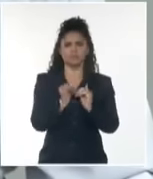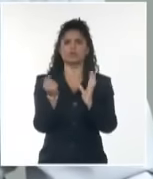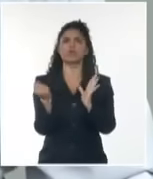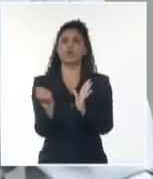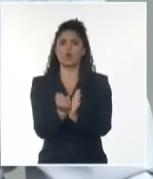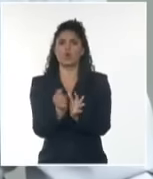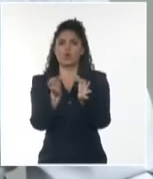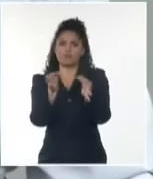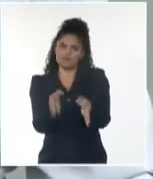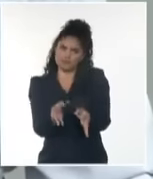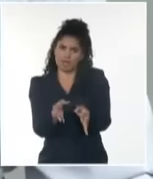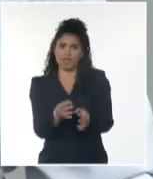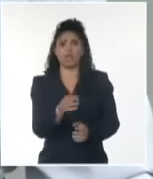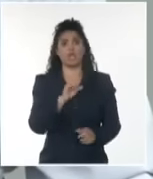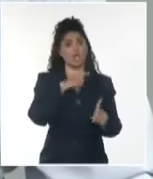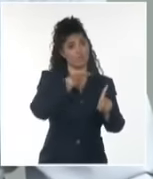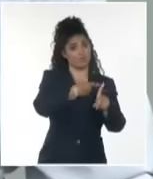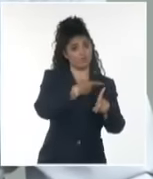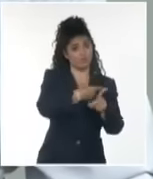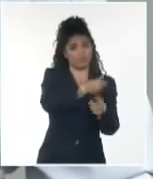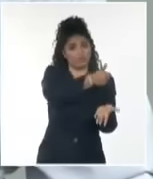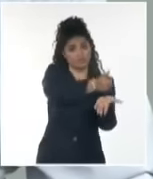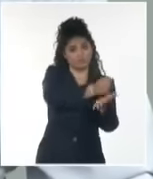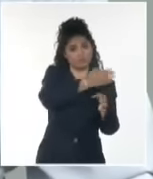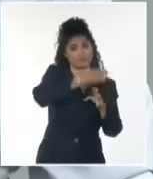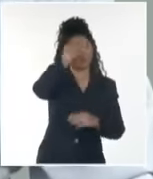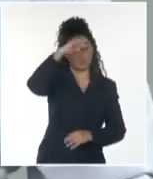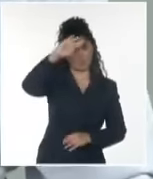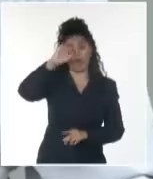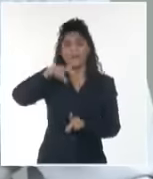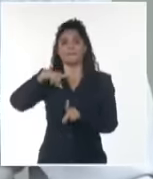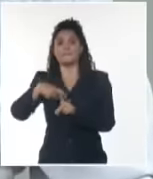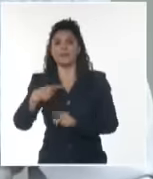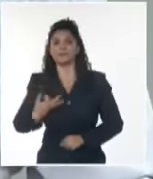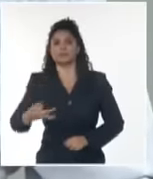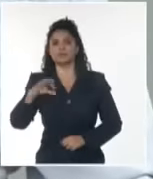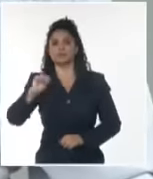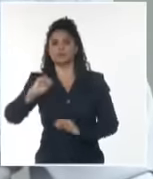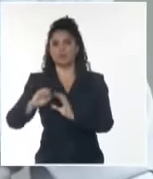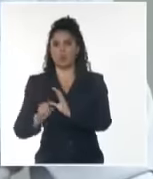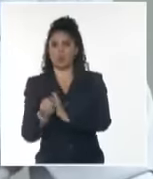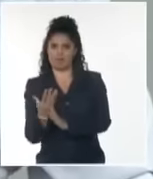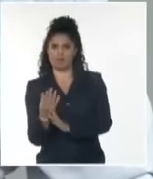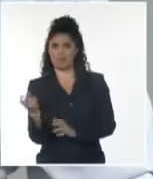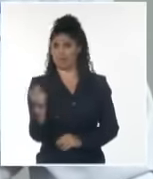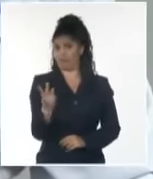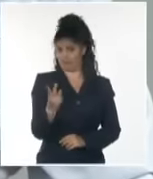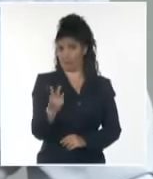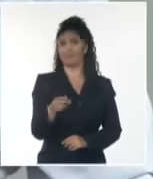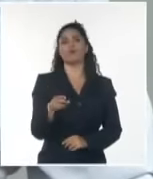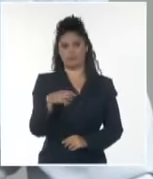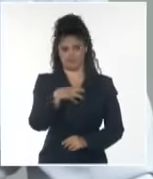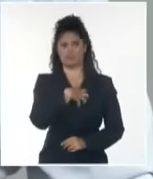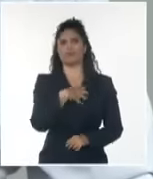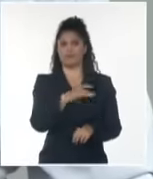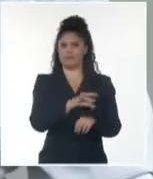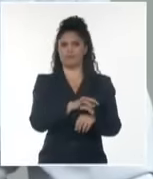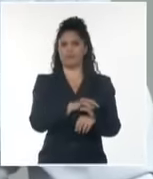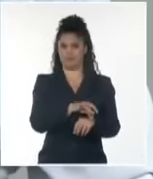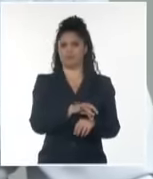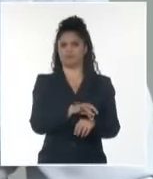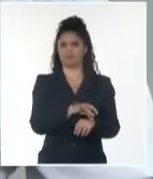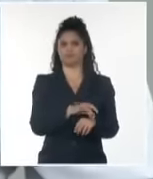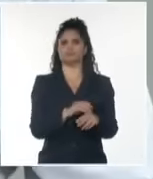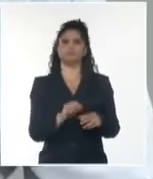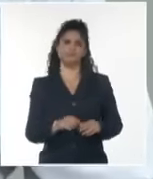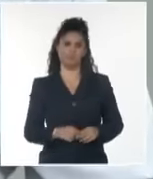transmitir solo tranquilidad, para transmitir tranquilidad en cierta medida de que no es otra cosa, claro, que no sea. Además, el oropouche es conocido